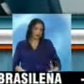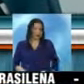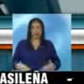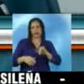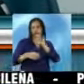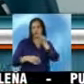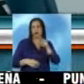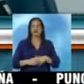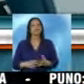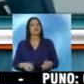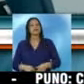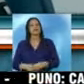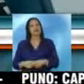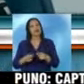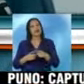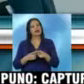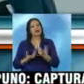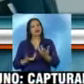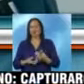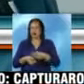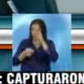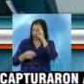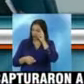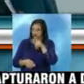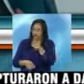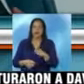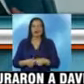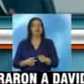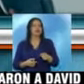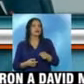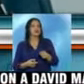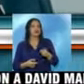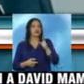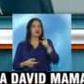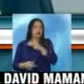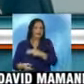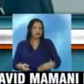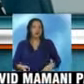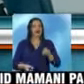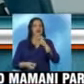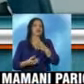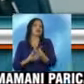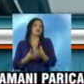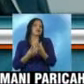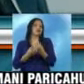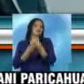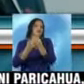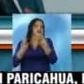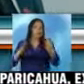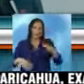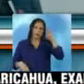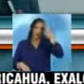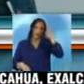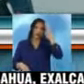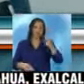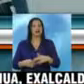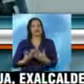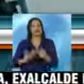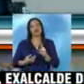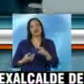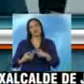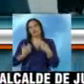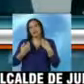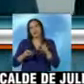instancias. Y entonces ellos han estimado que con el número de policías que han estado presentes se iba a evitar actos de violencia o